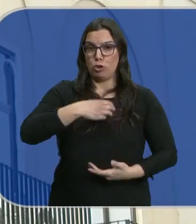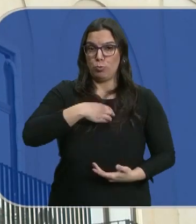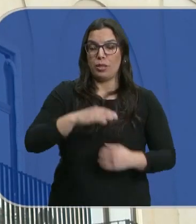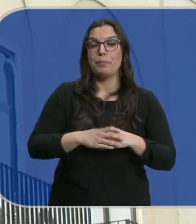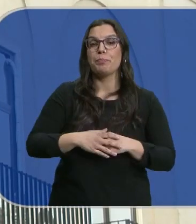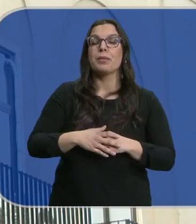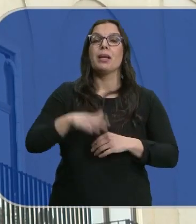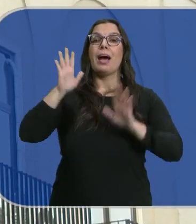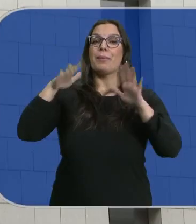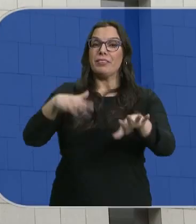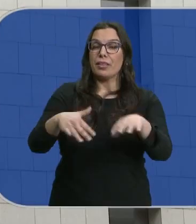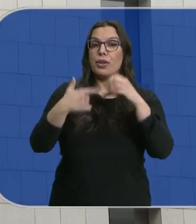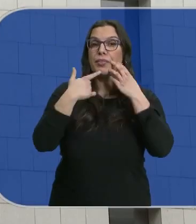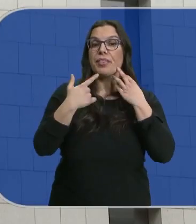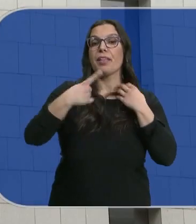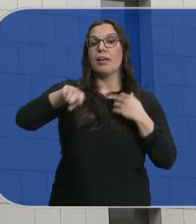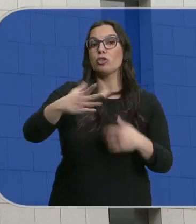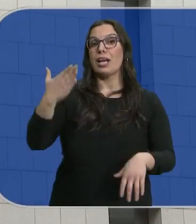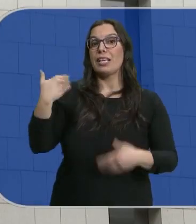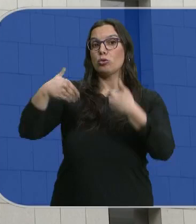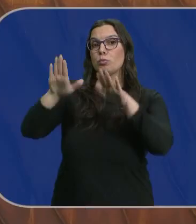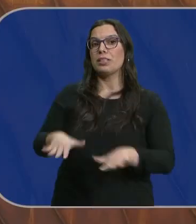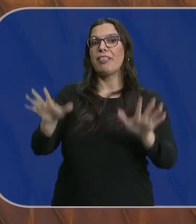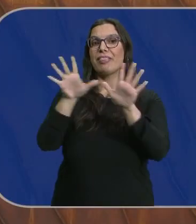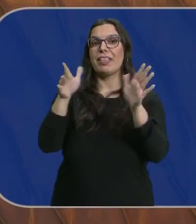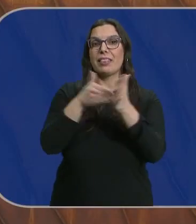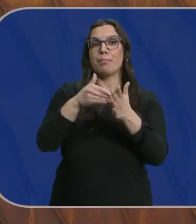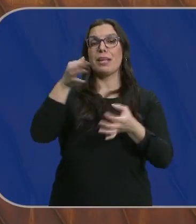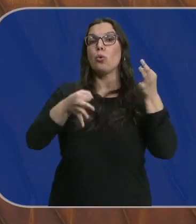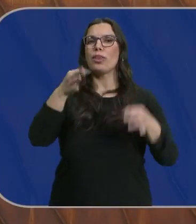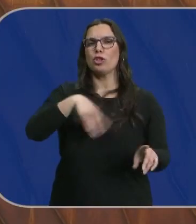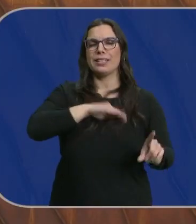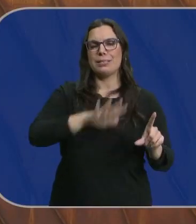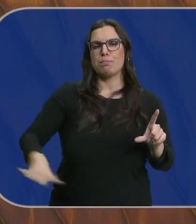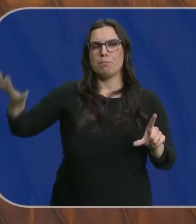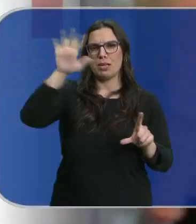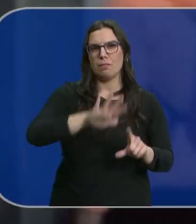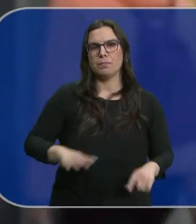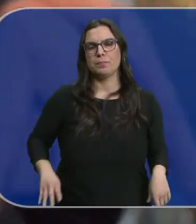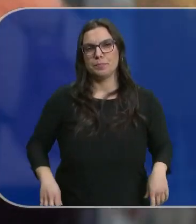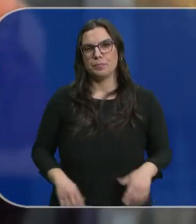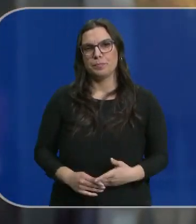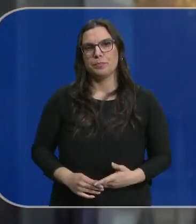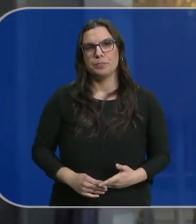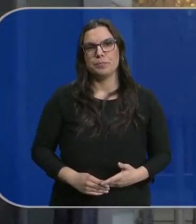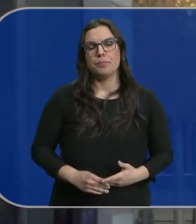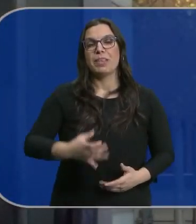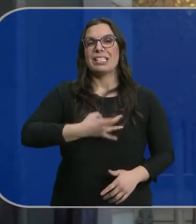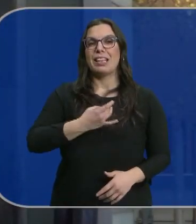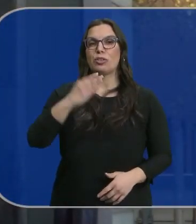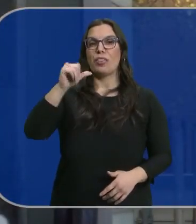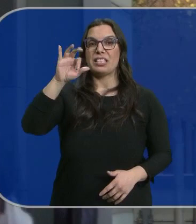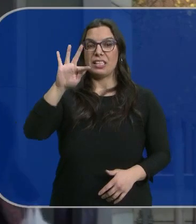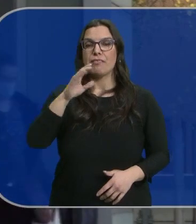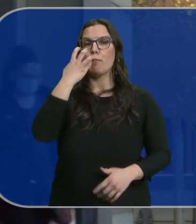esta manifestación, en el día de ayer se suspendieron 10.000 juicios en España. CESIF se suma en Castilla